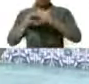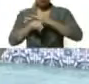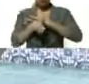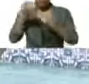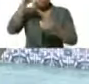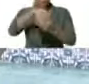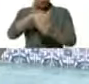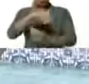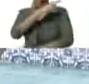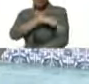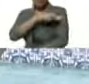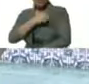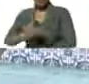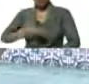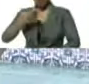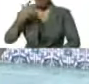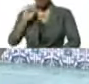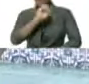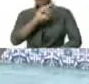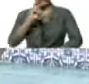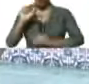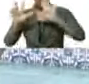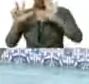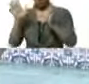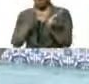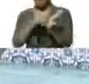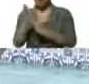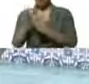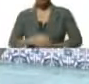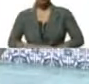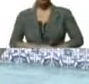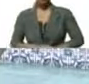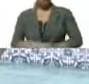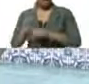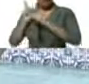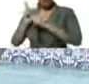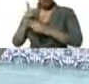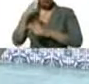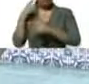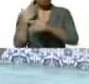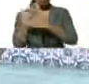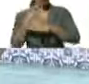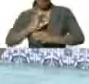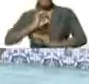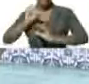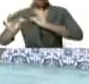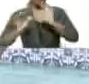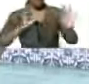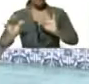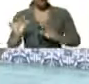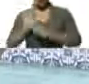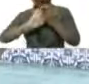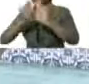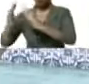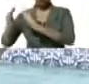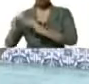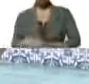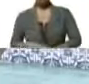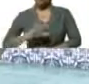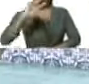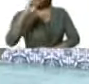hospital Centinela el 28 de marzo. Aquí se presume la transmisión comunitaria. El